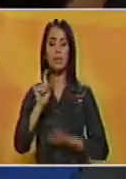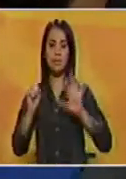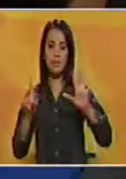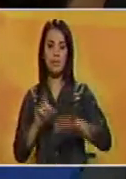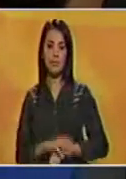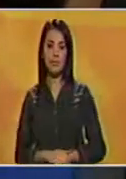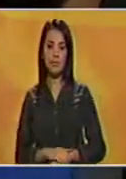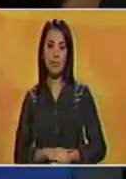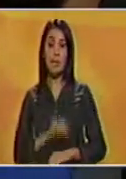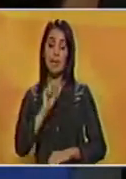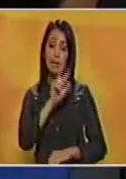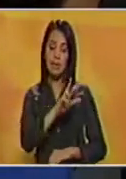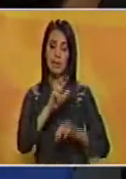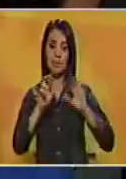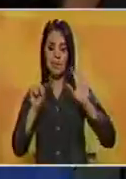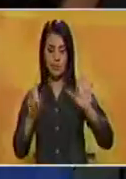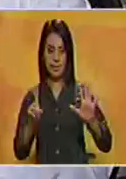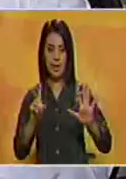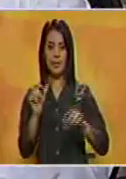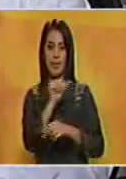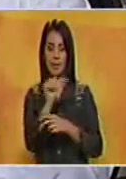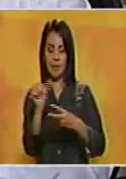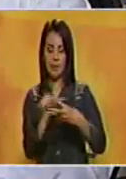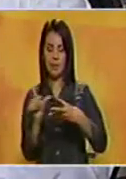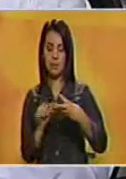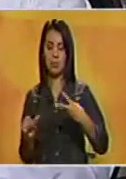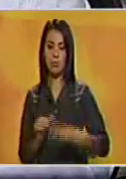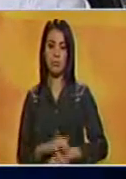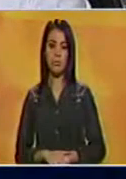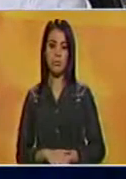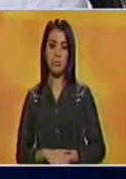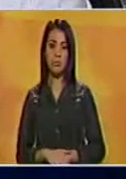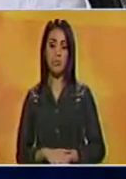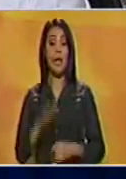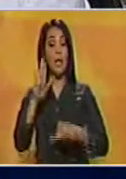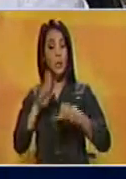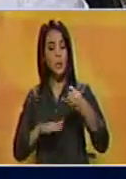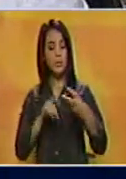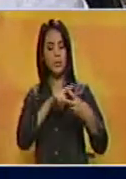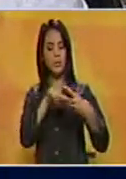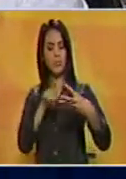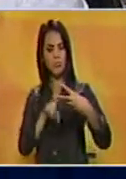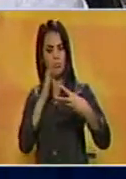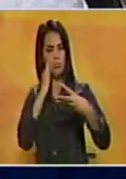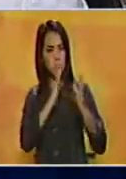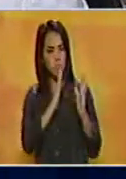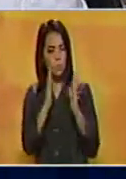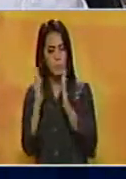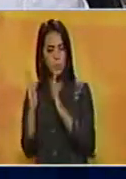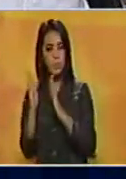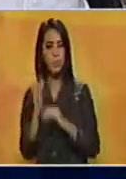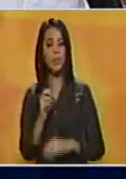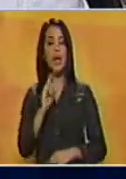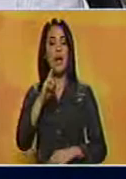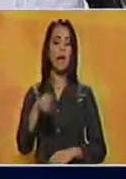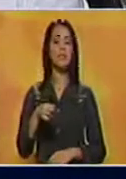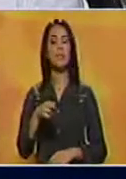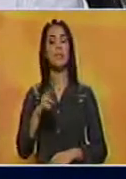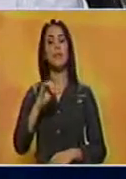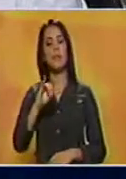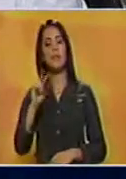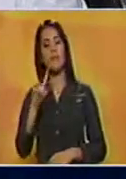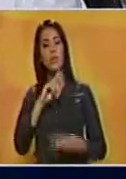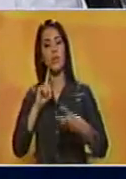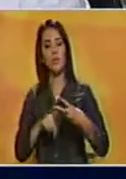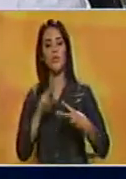a partir de la 36, semanalmente. En la tercera y última etapa, por lo general, se repiten lo que son las serologías, sobre todo HIV y BDRL,